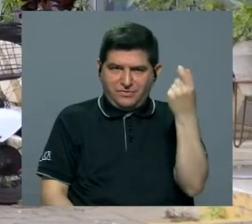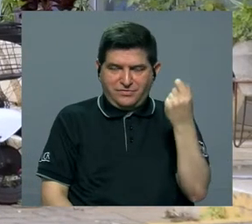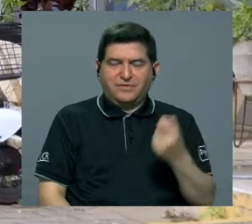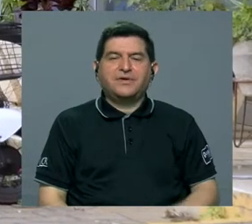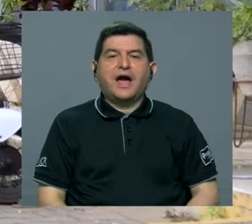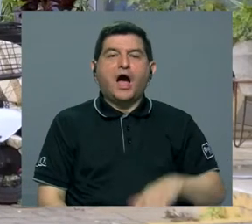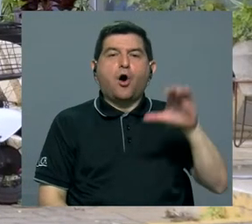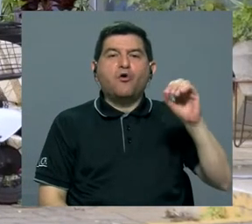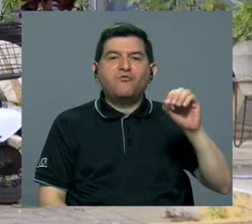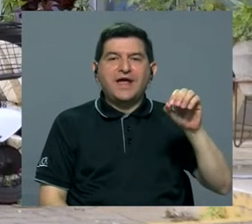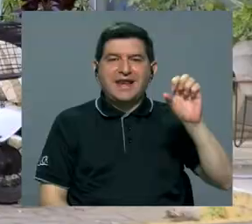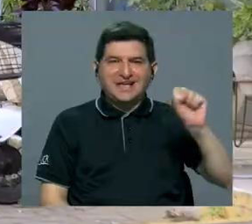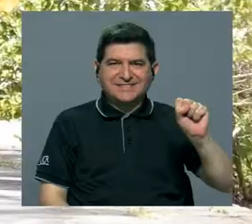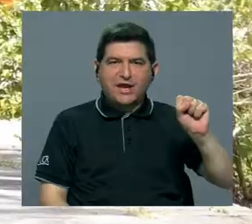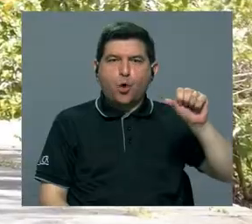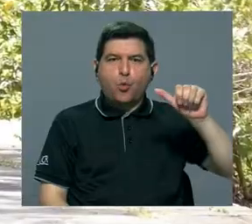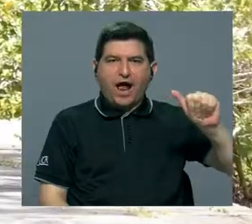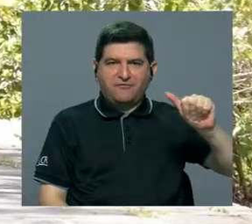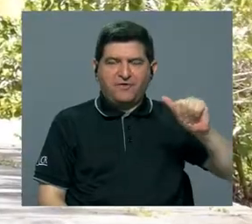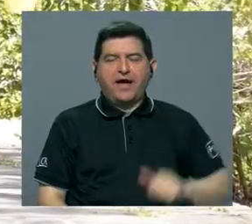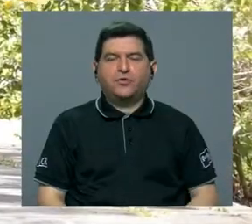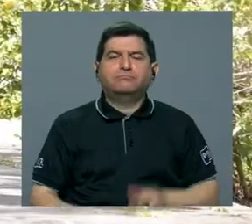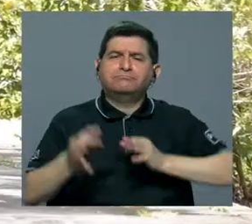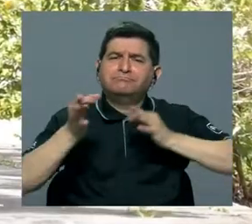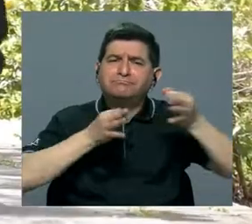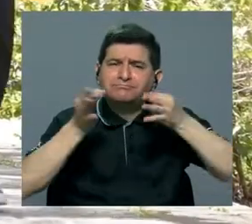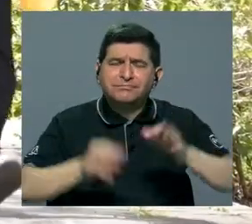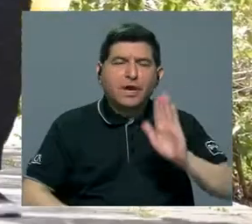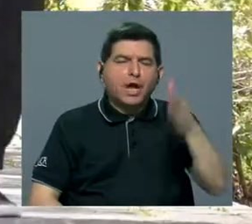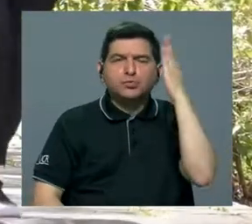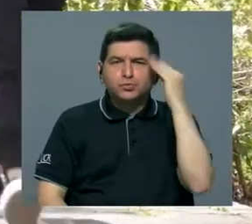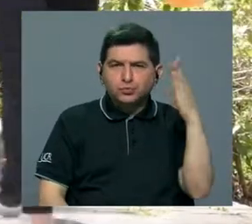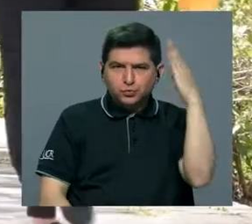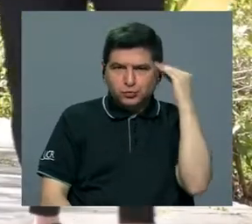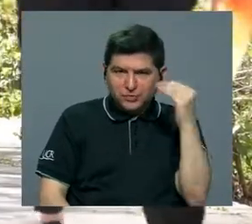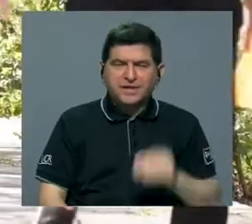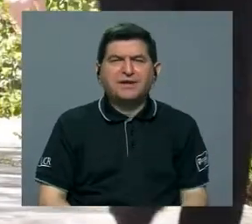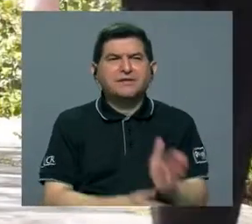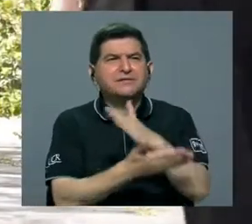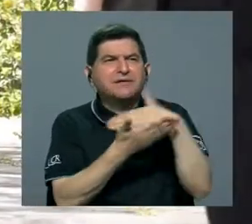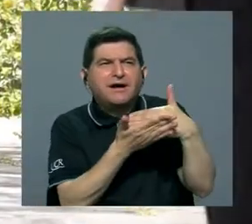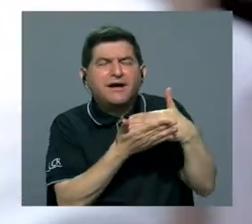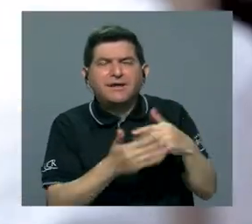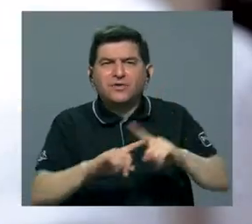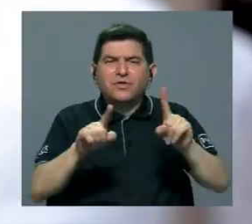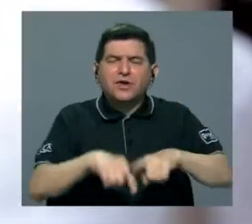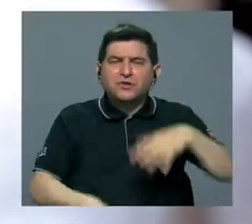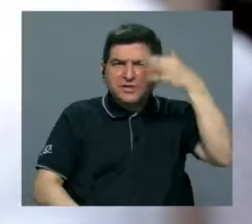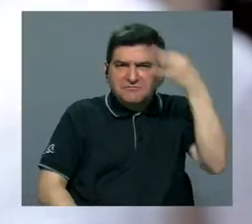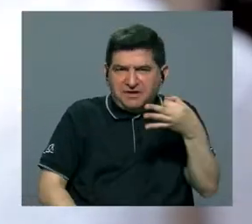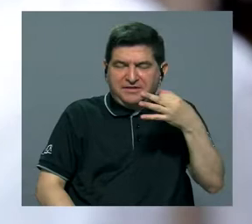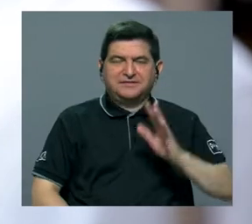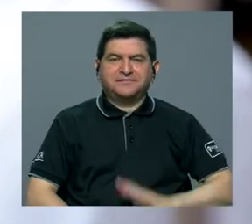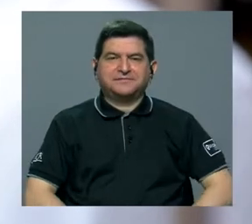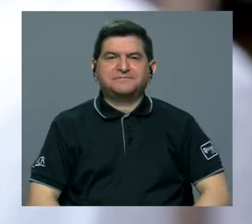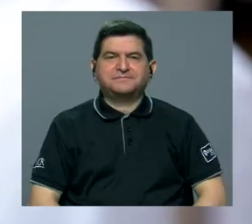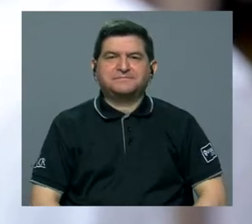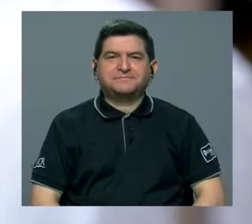jubilada Ofelia Sanou Alfaro explica desde su experiencia algunas de las posiciones al